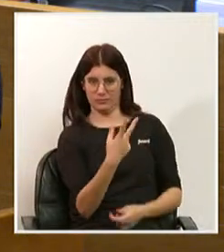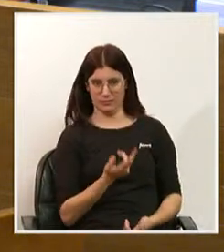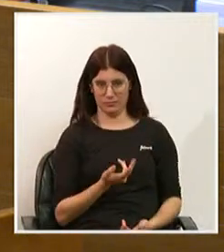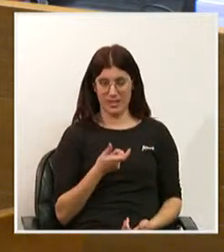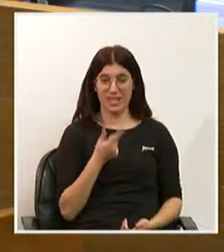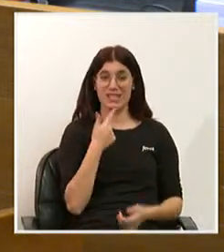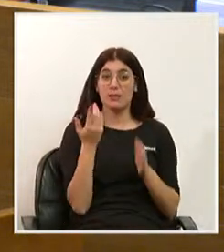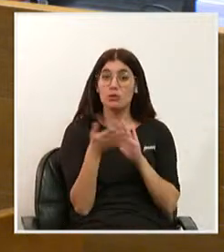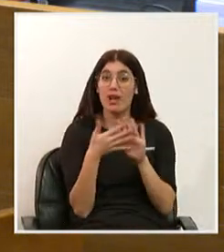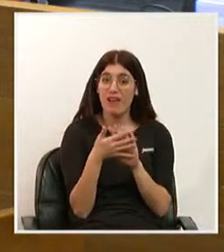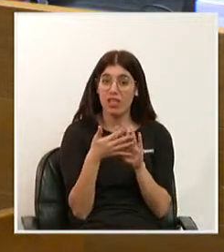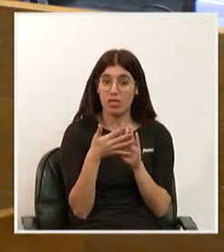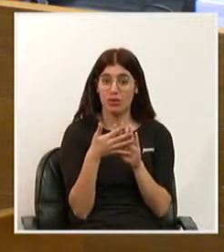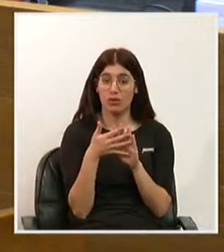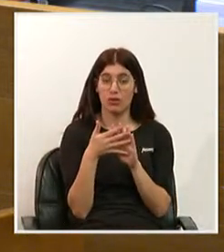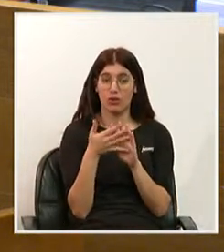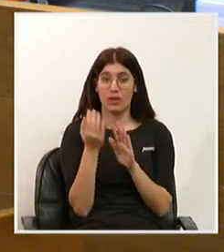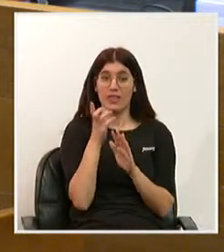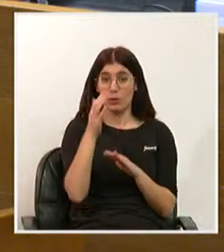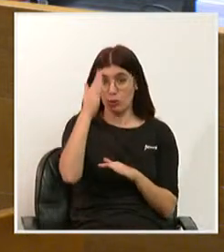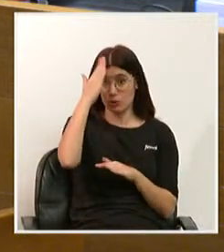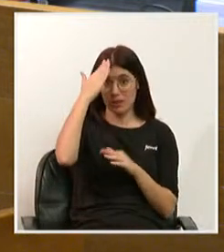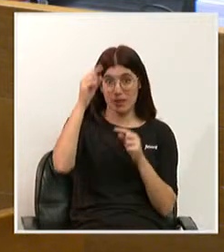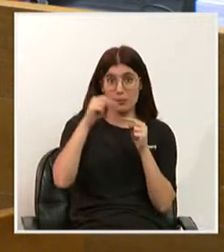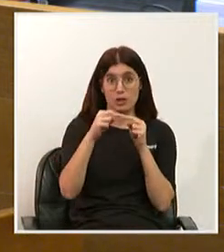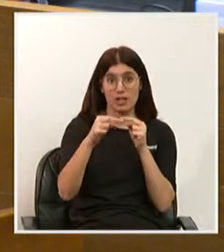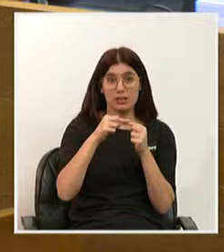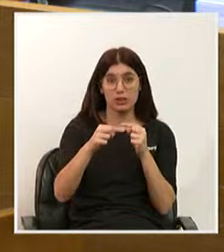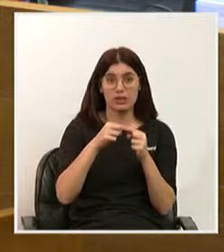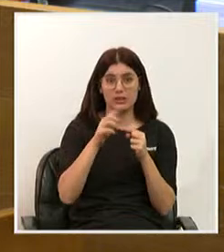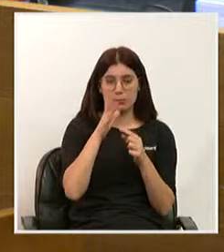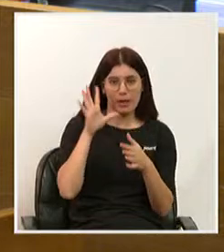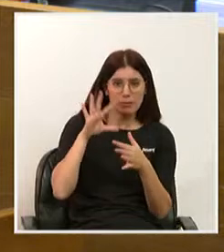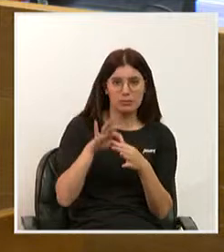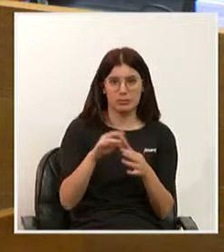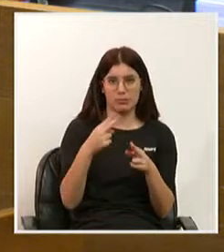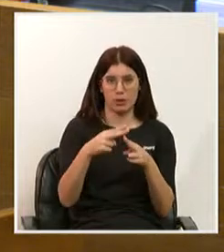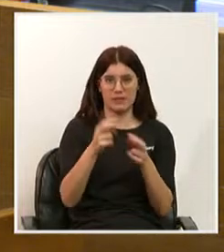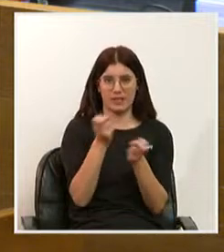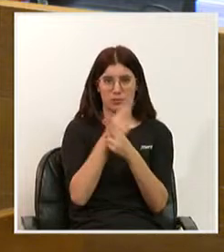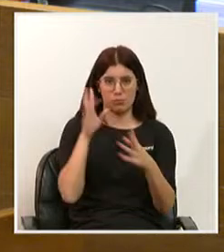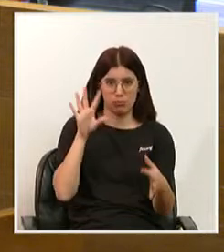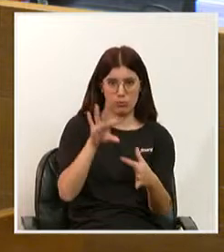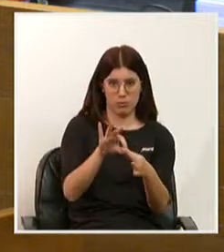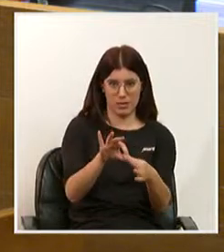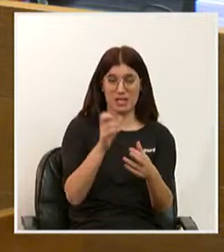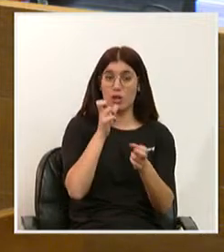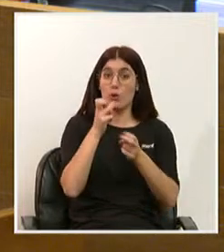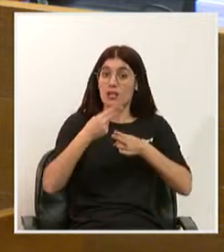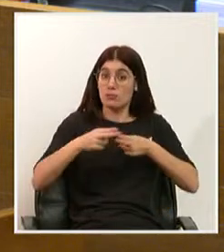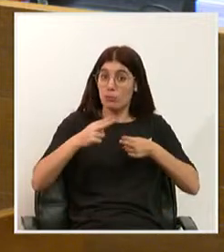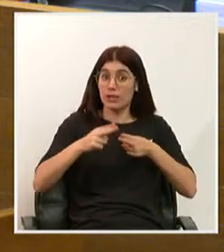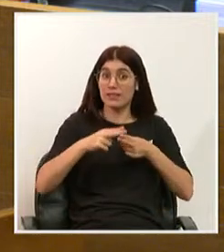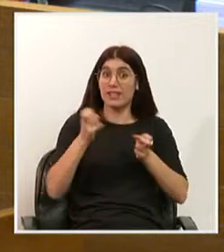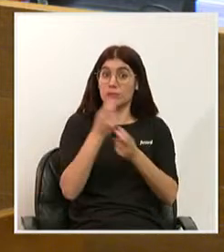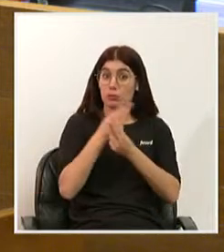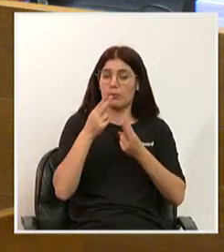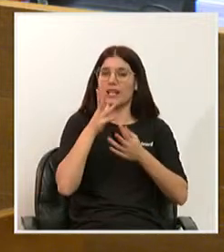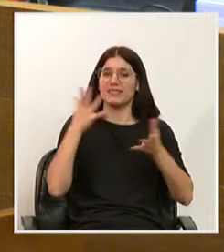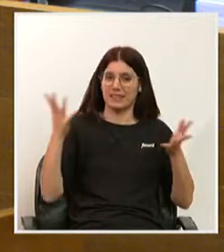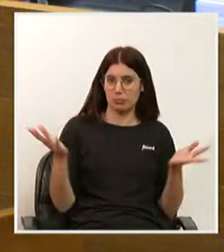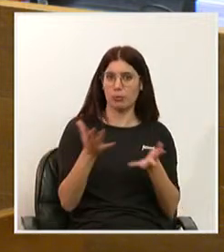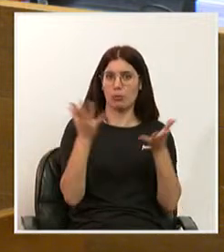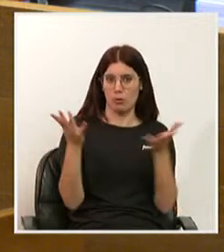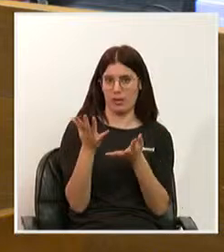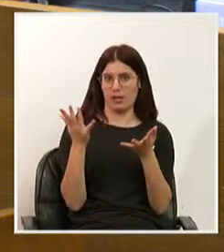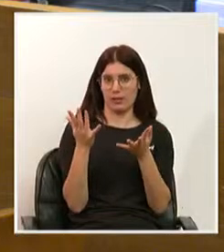estamos hablando de unos principios por los cuales se tienen que regir las políticas públicas unas políticas que tienen que promover que esas